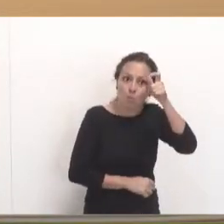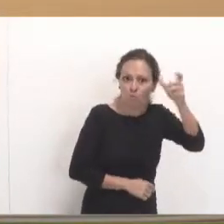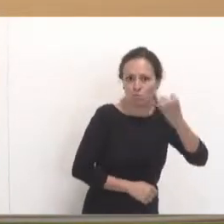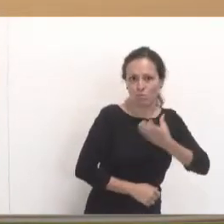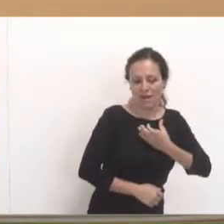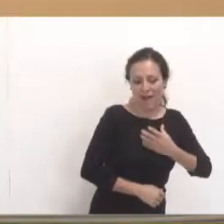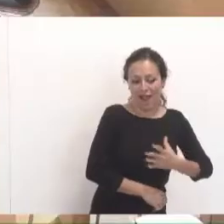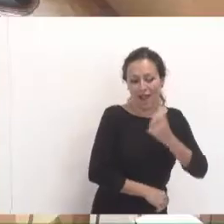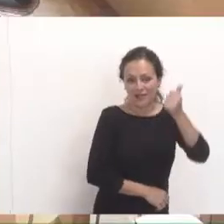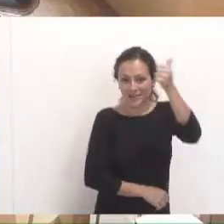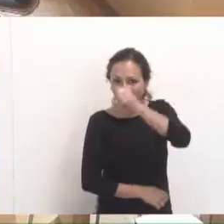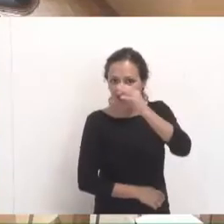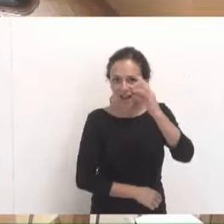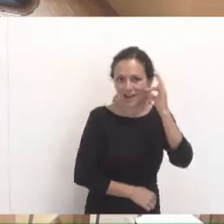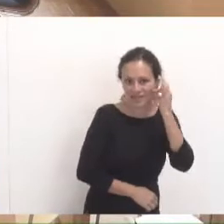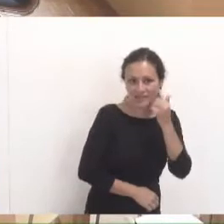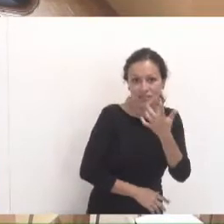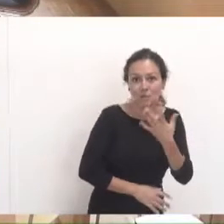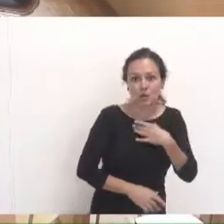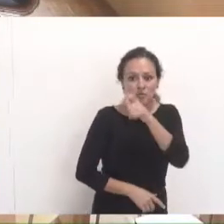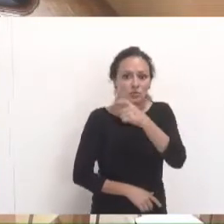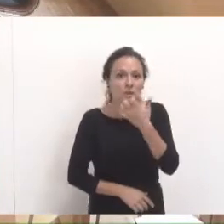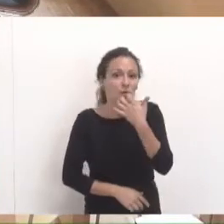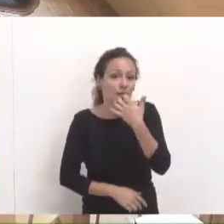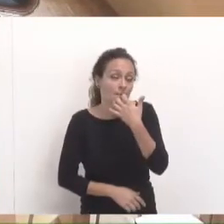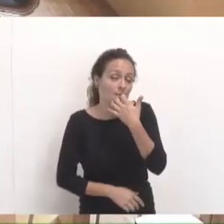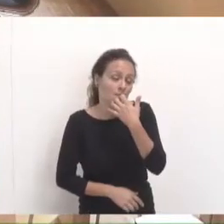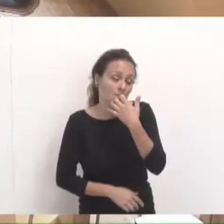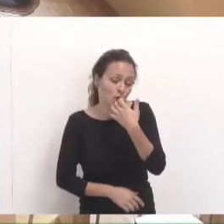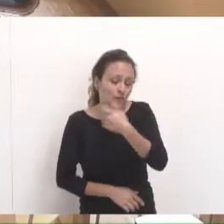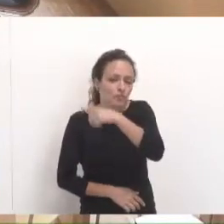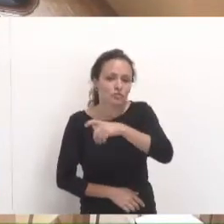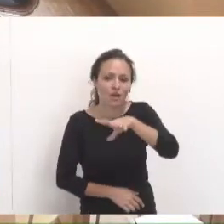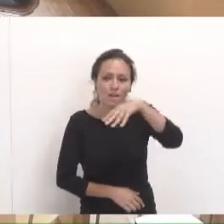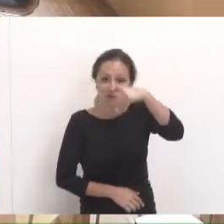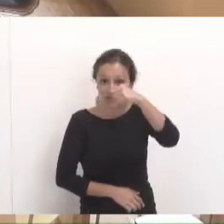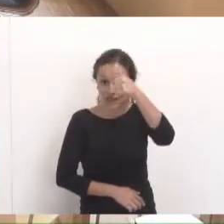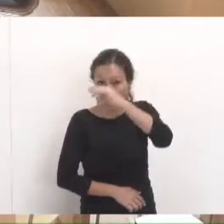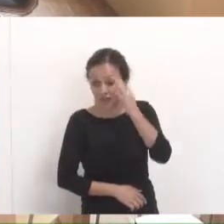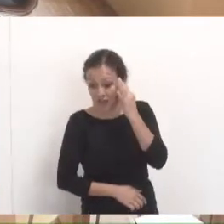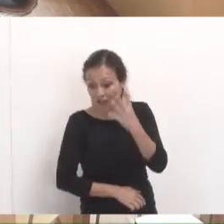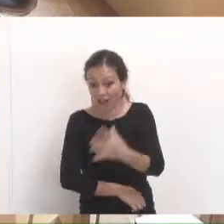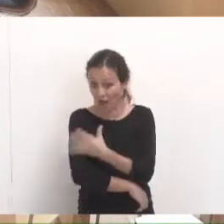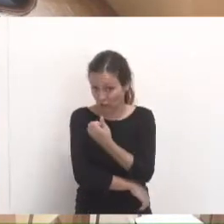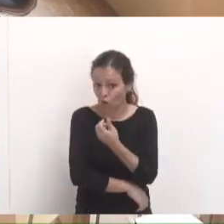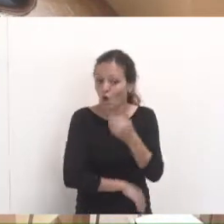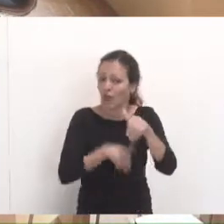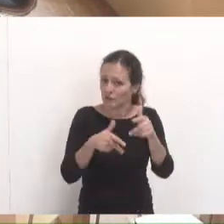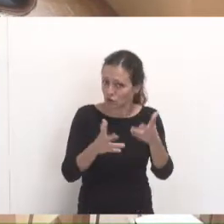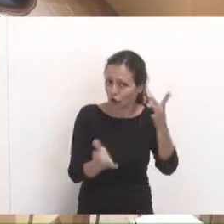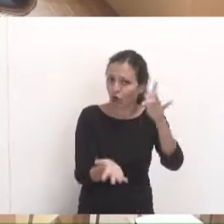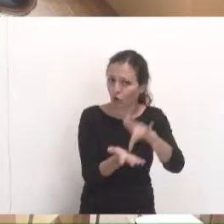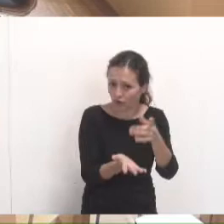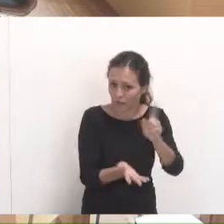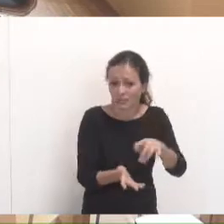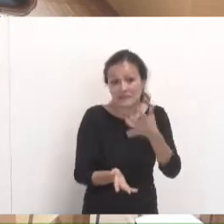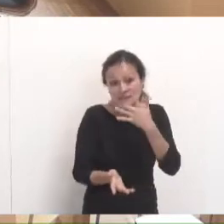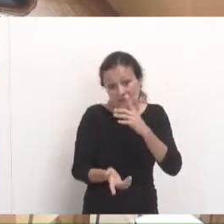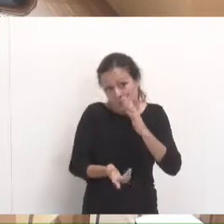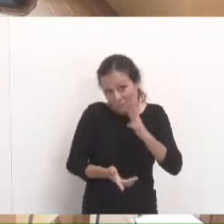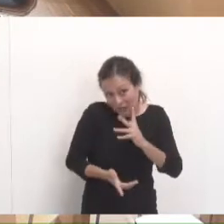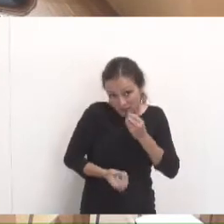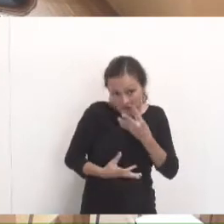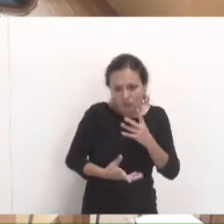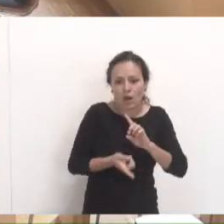y no a los presidentes de Cabildo, que también fueron elegidos en esas elecciones. Si les parece, modificamos el texto en ese